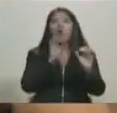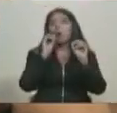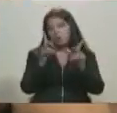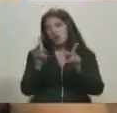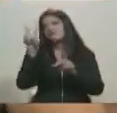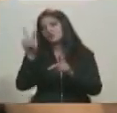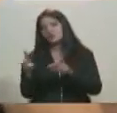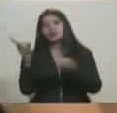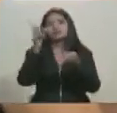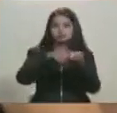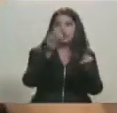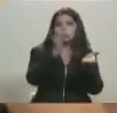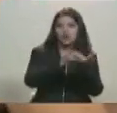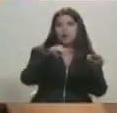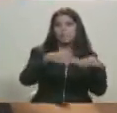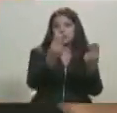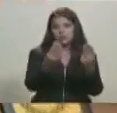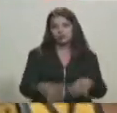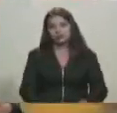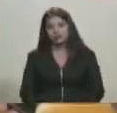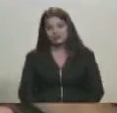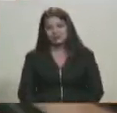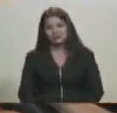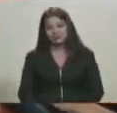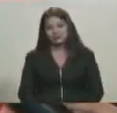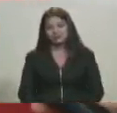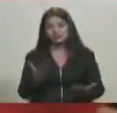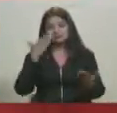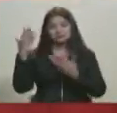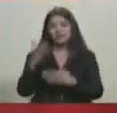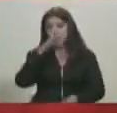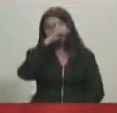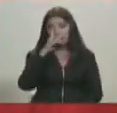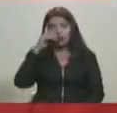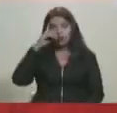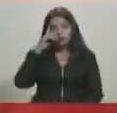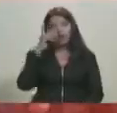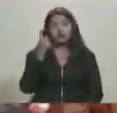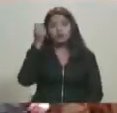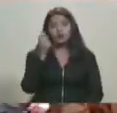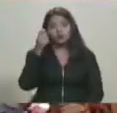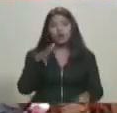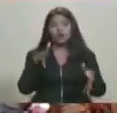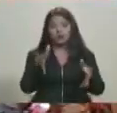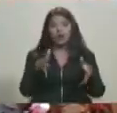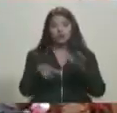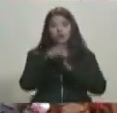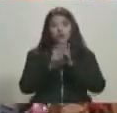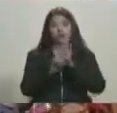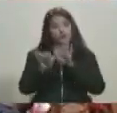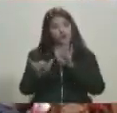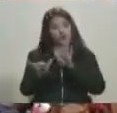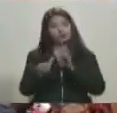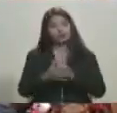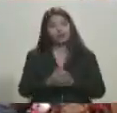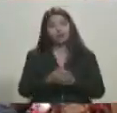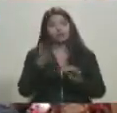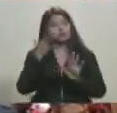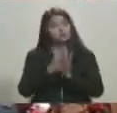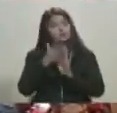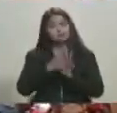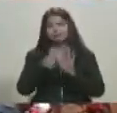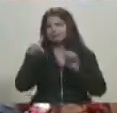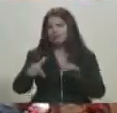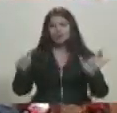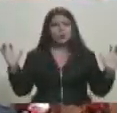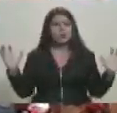regresará al Mercosur. Palabras de Diosdado Cabello, el constituyente electo para esta Asamblea Nacional Constituyente, a propósito de esta